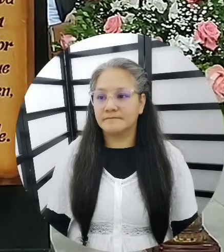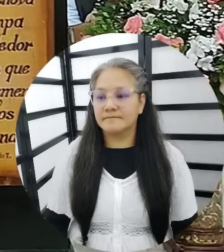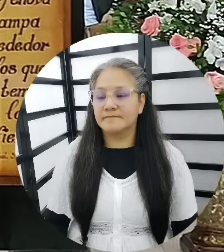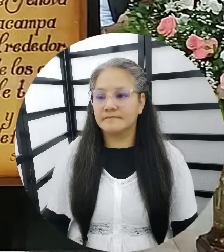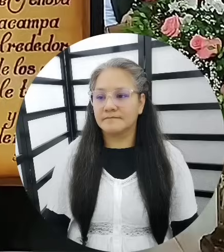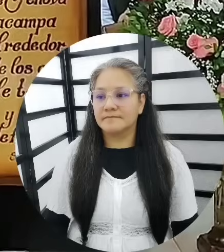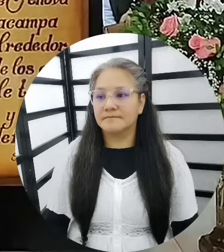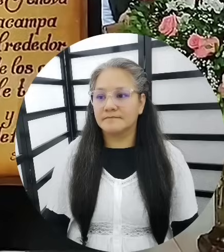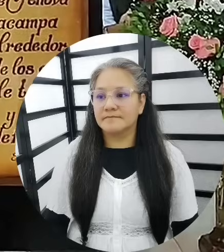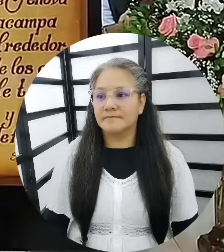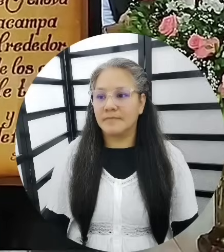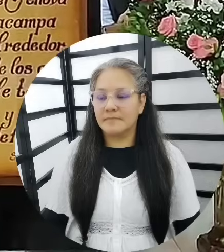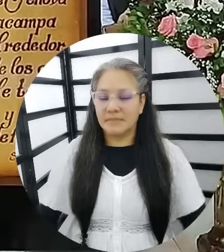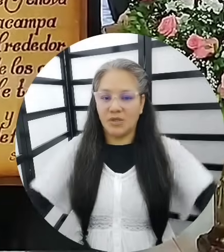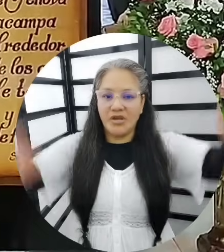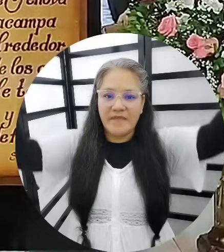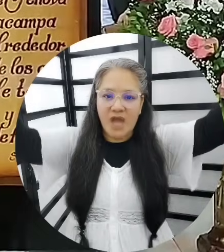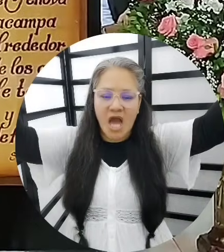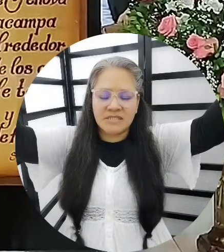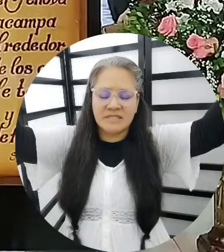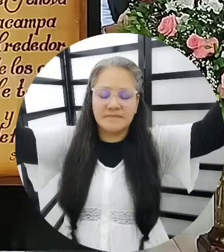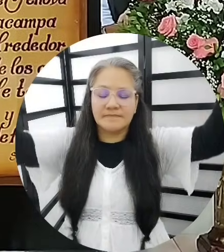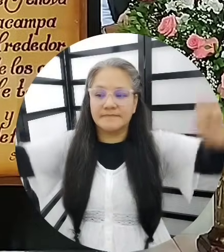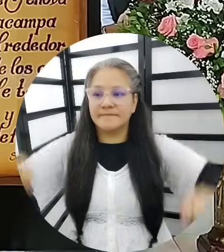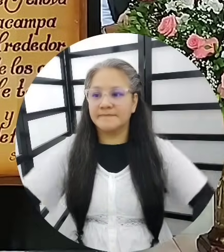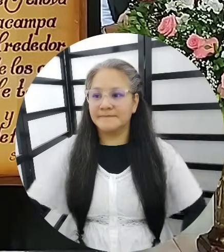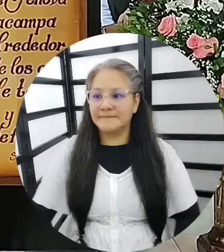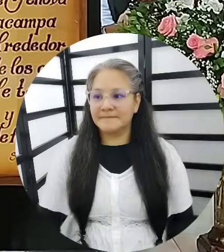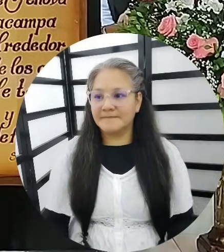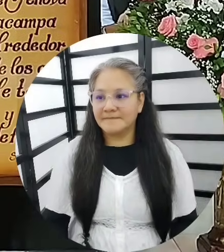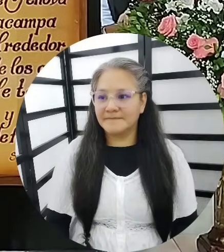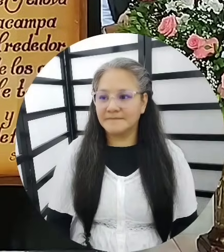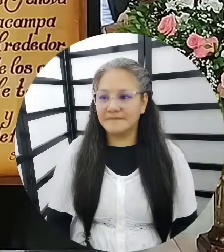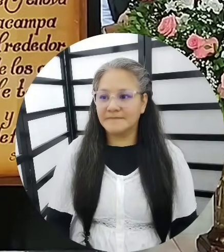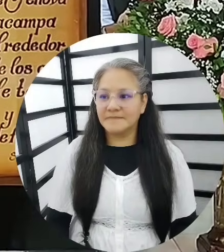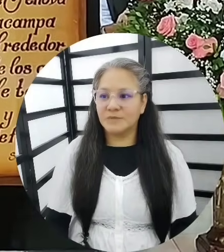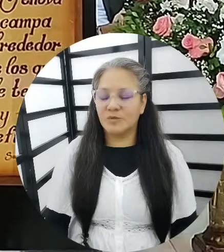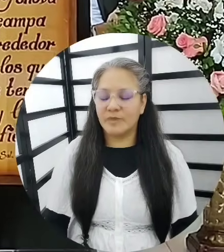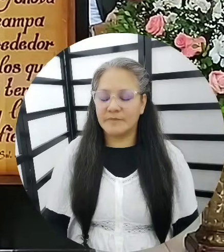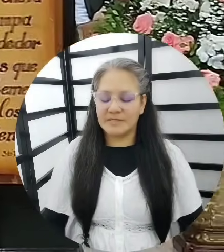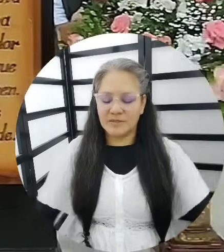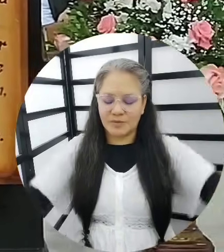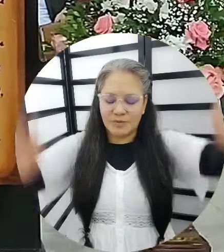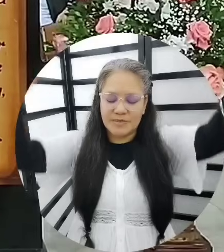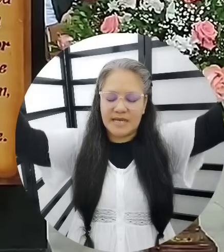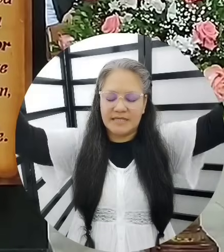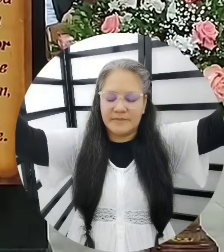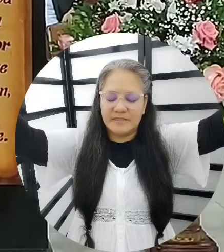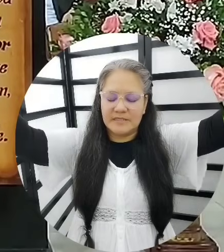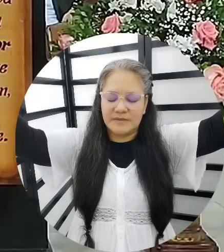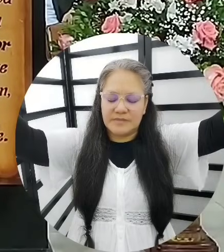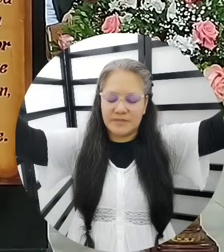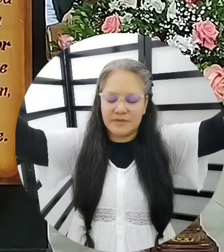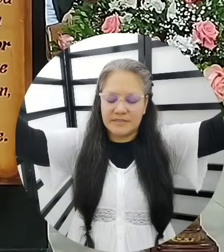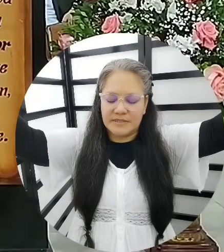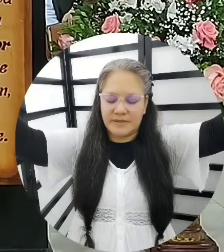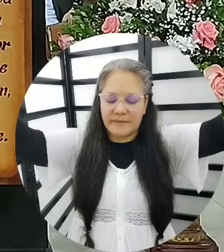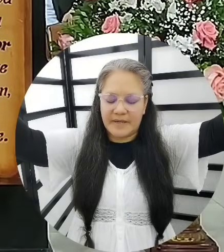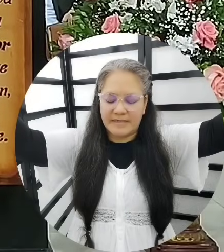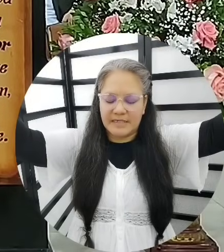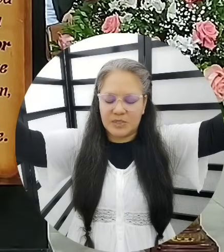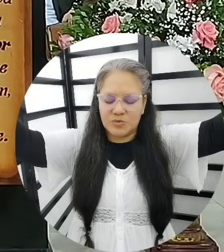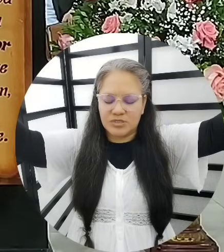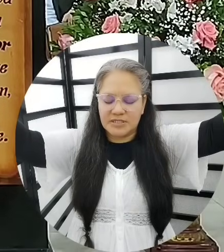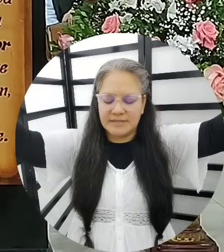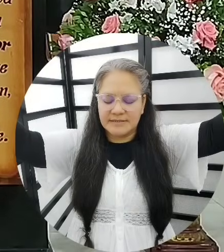cuando creemos en el Señor. Aleluya. Tenemos que luchar mucho entre nosotros, hermanos, porque el enemigo nos